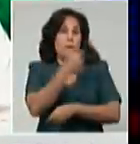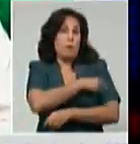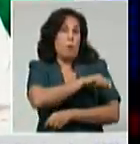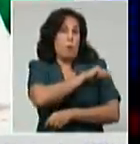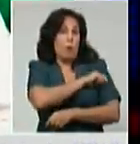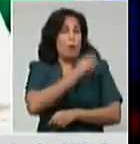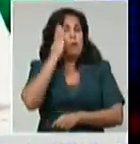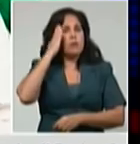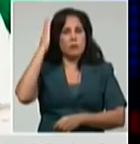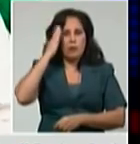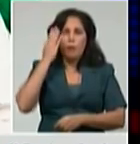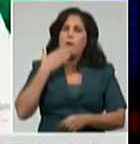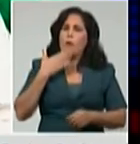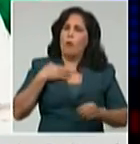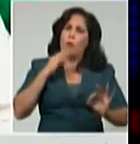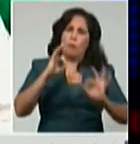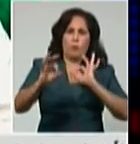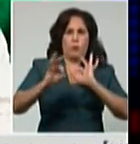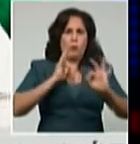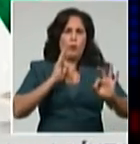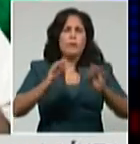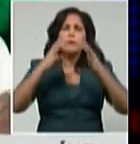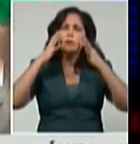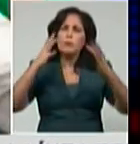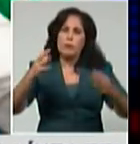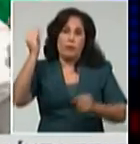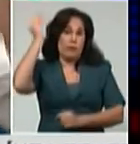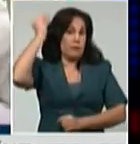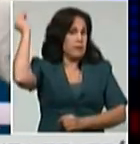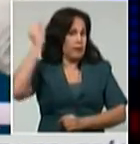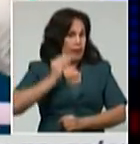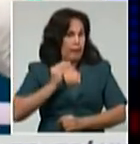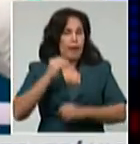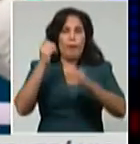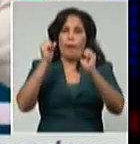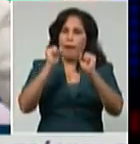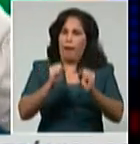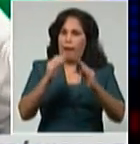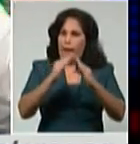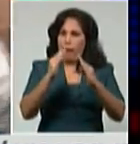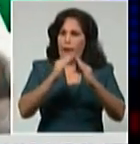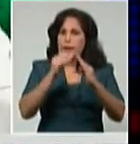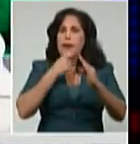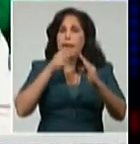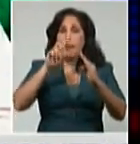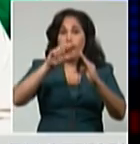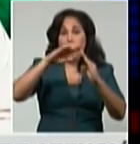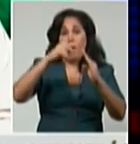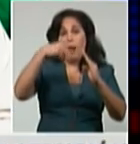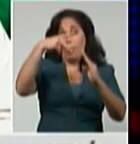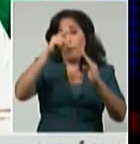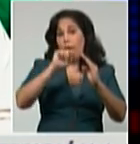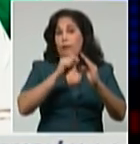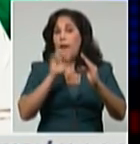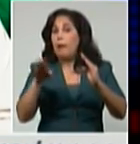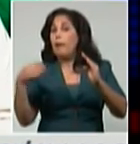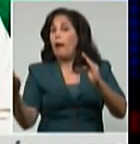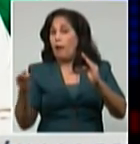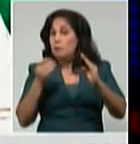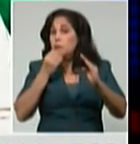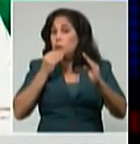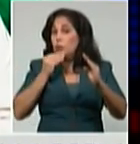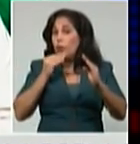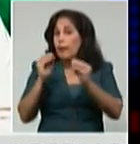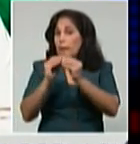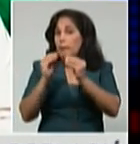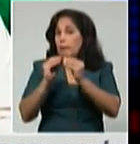población, que sabemos que en la casa de arriba mía o al lado hay personas que son